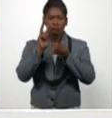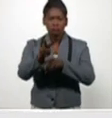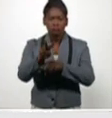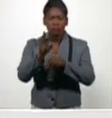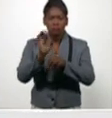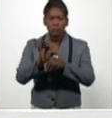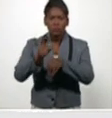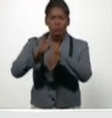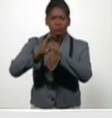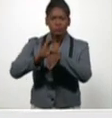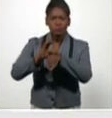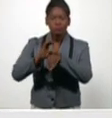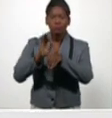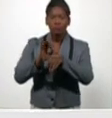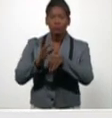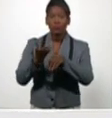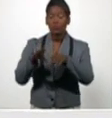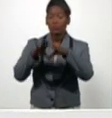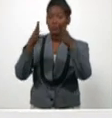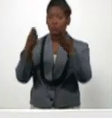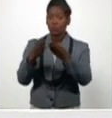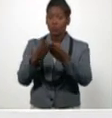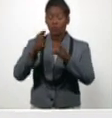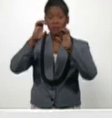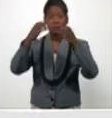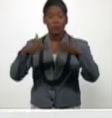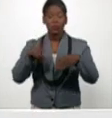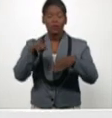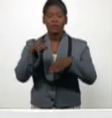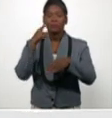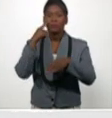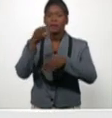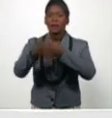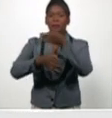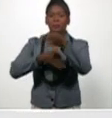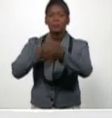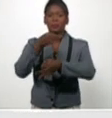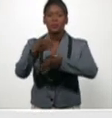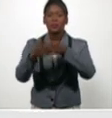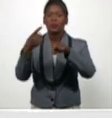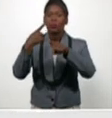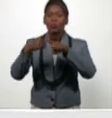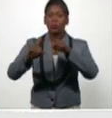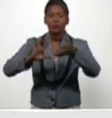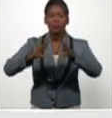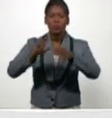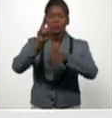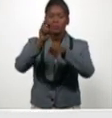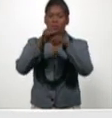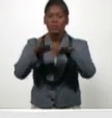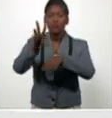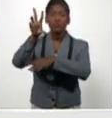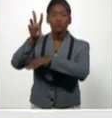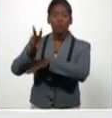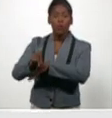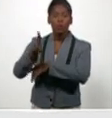de la salud, es la aparición de nuevas cepas que se han ido diagnosticando, algunas en los Estados